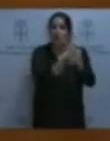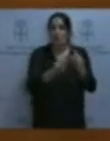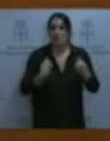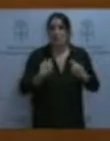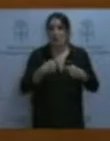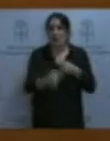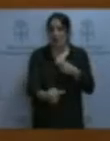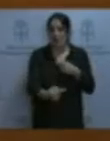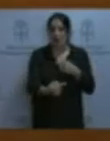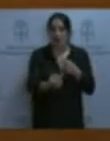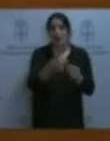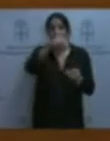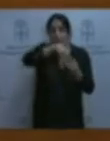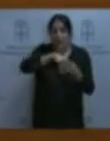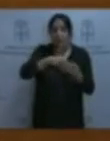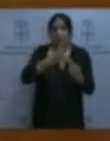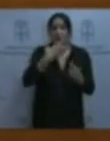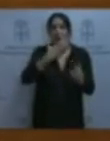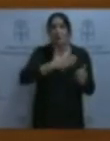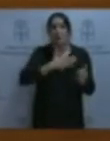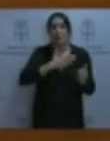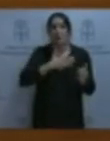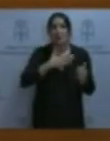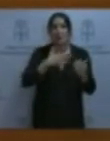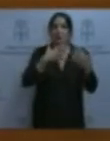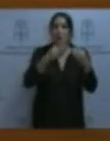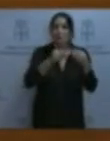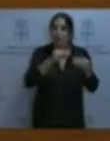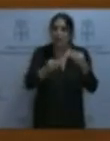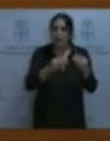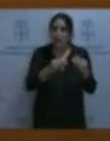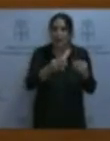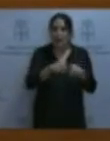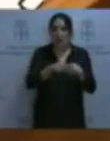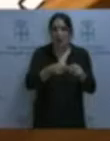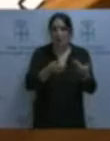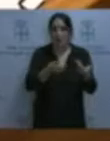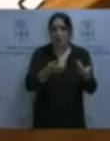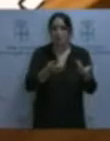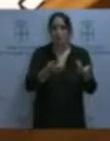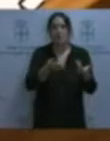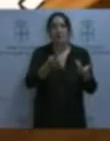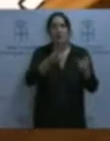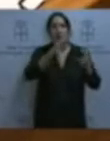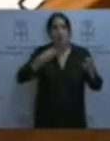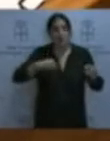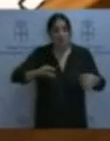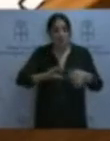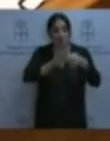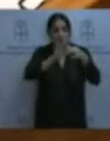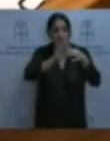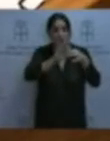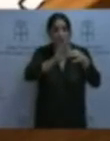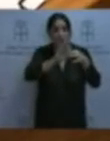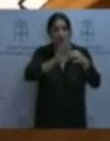cotidiana, incluyendo en ello patrimonio, insisto, inmaterial como testimonios orales. Al respecto de esta extensión